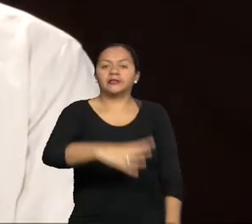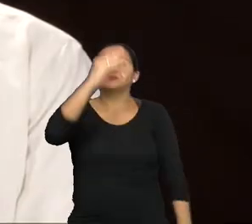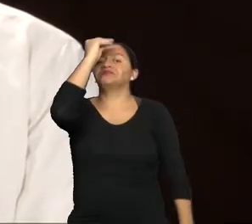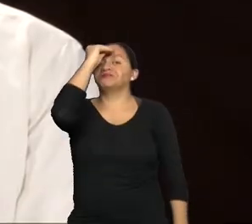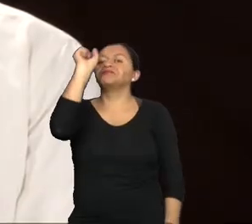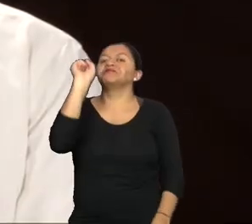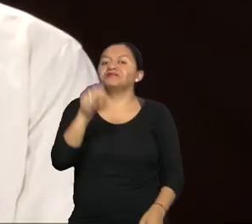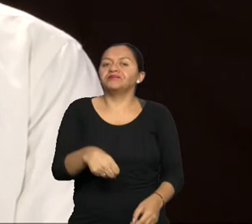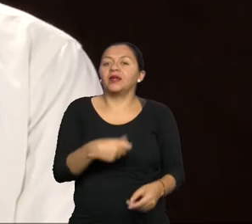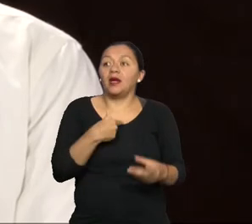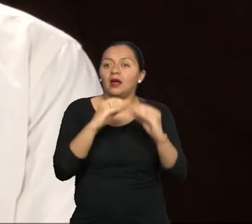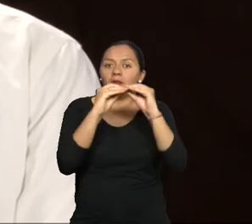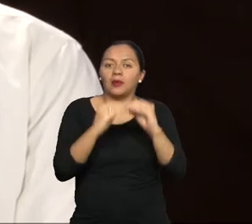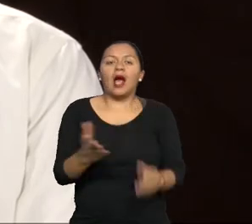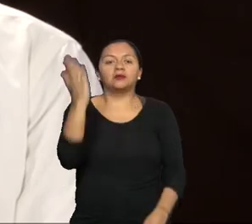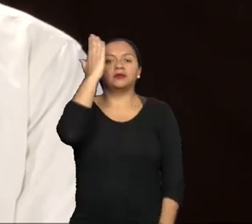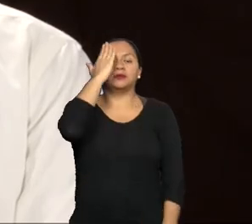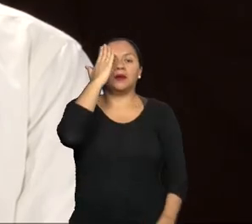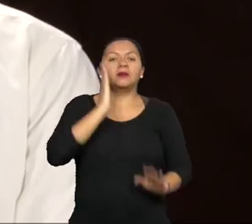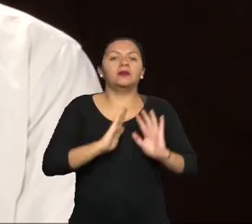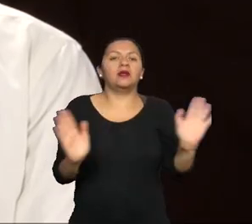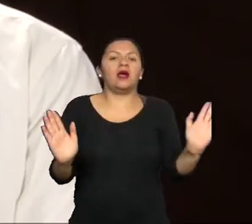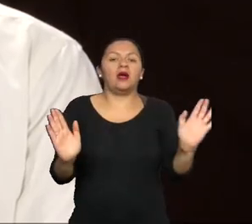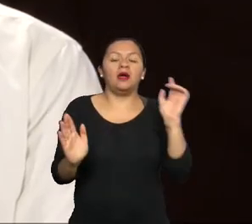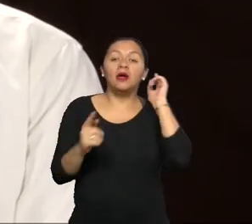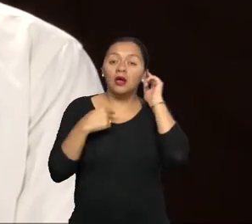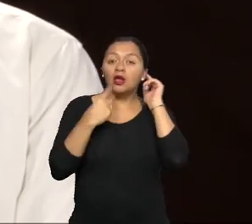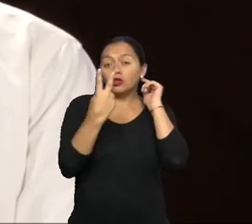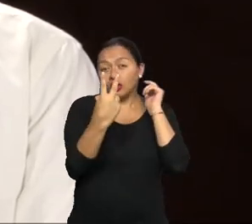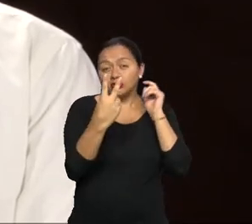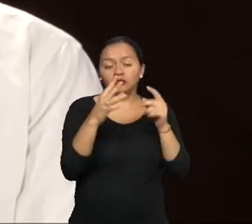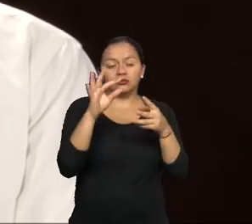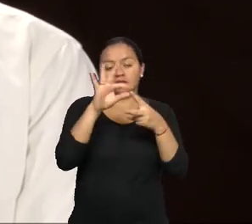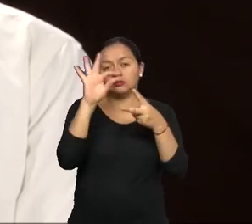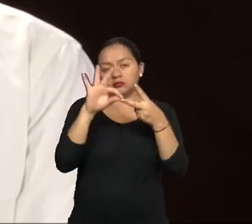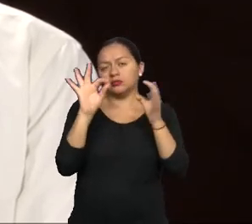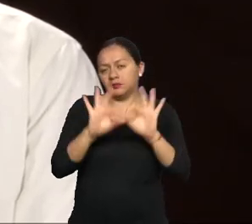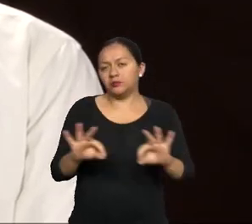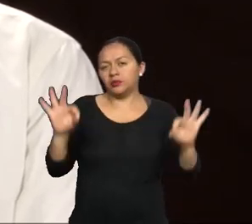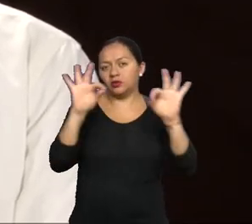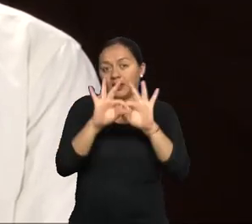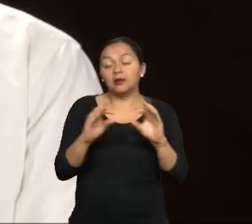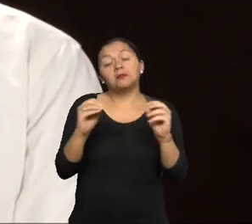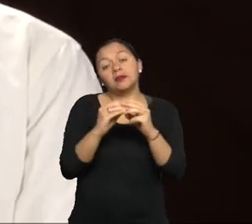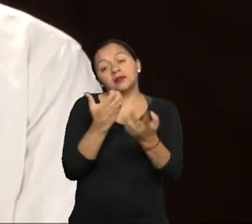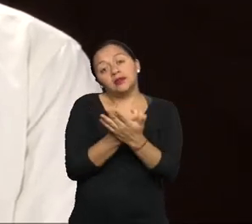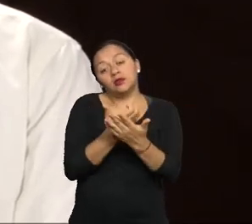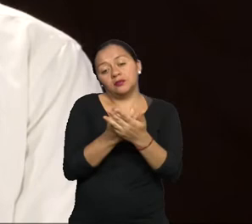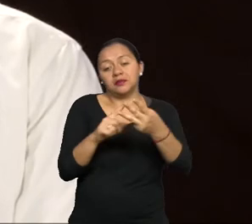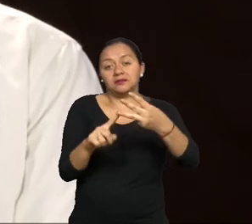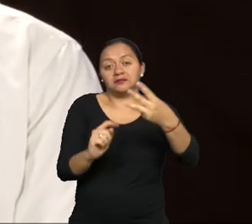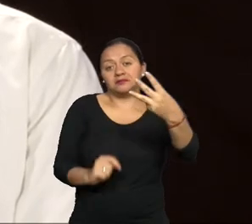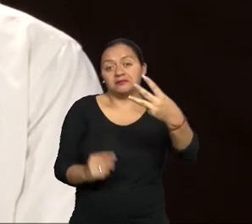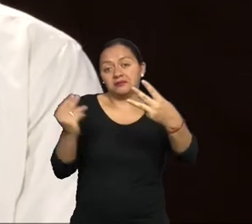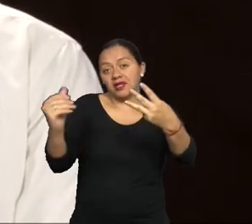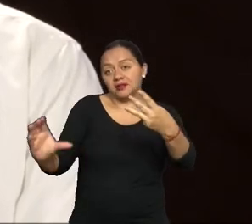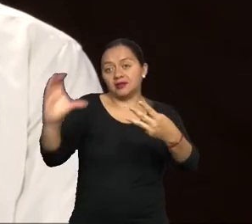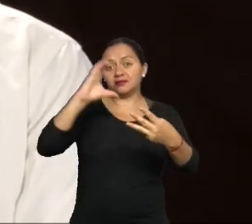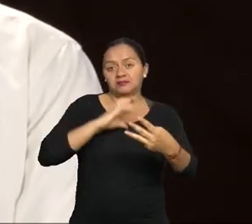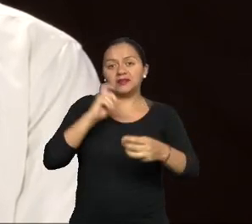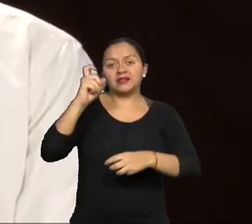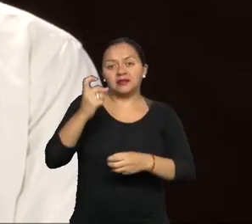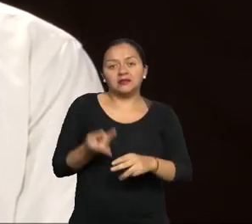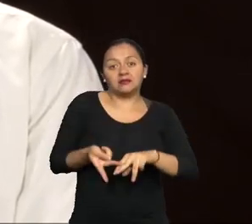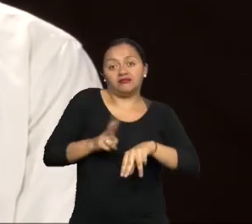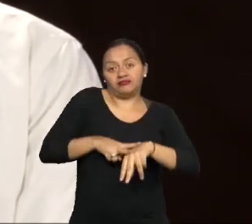preparado y que le guste hacer eso. Esas dos cosas creo que, y por supuesto, sí, la economía que nunca estará de más. Los recursos deberían incrementarse,